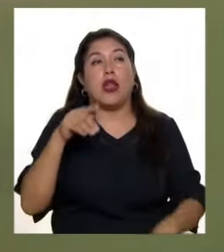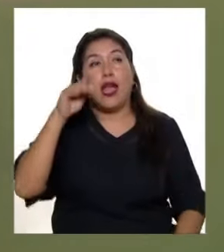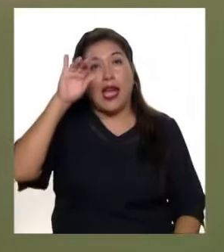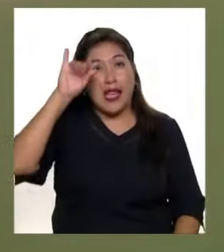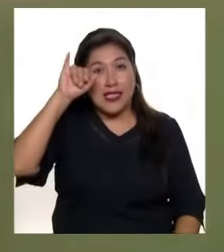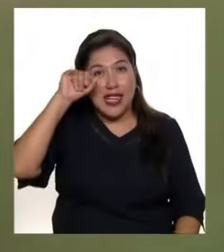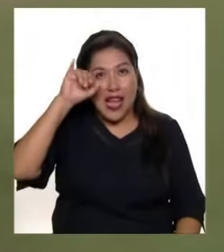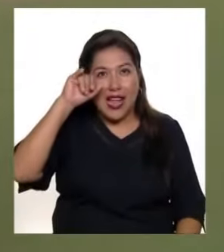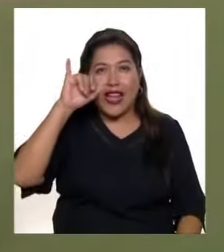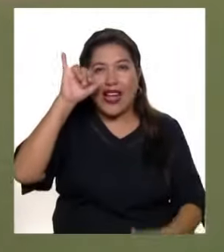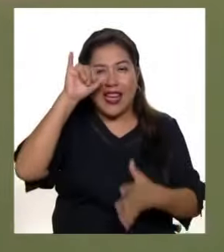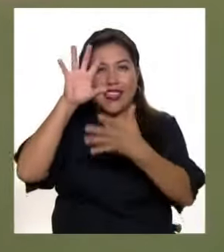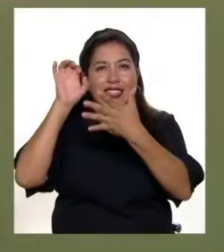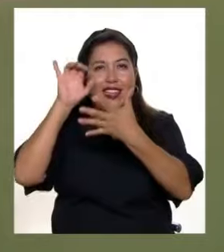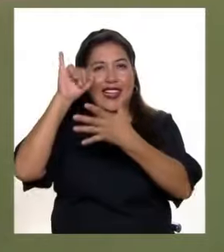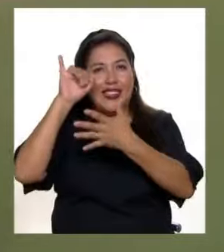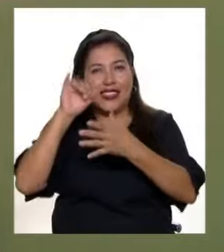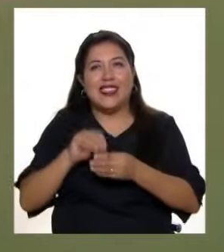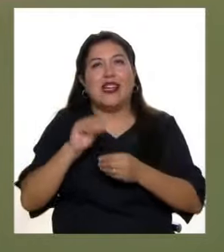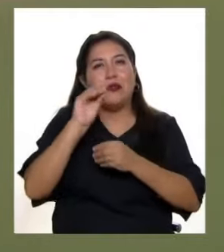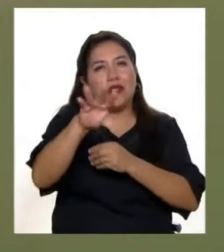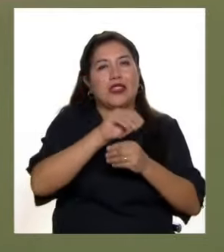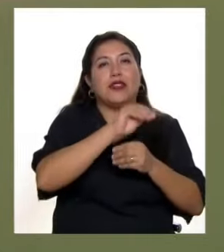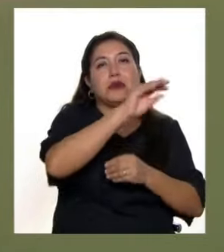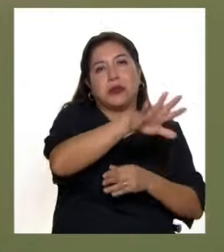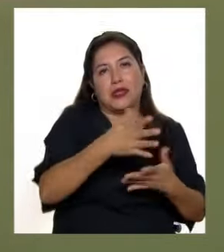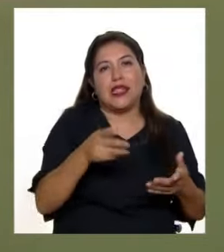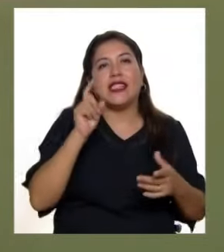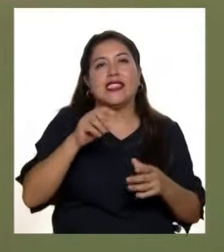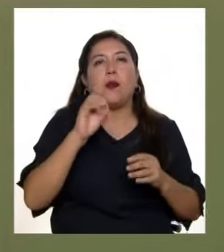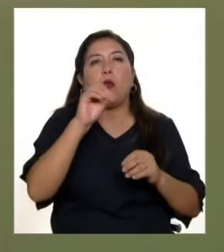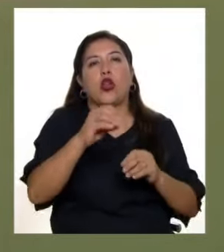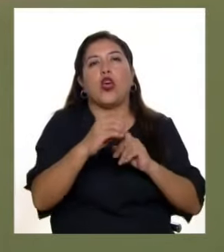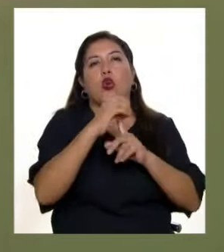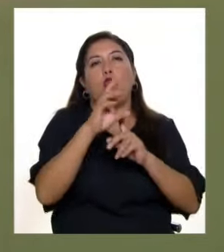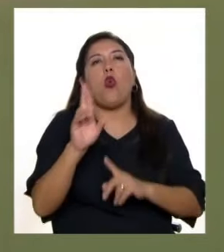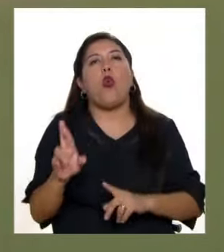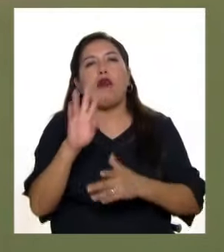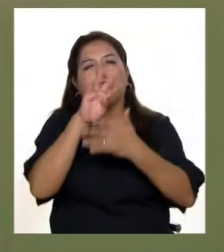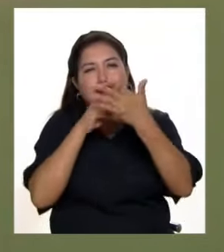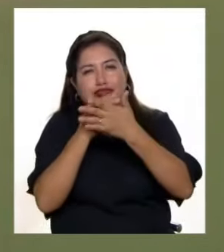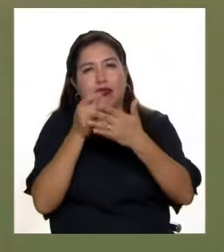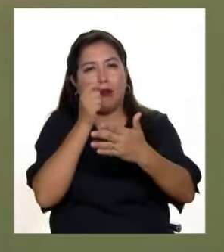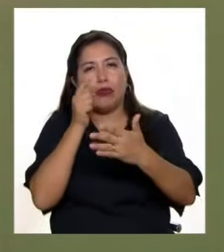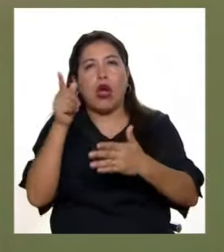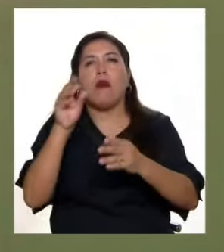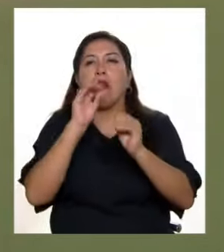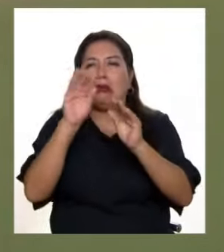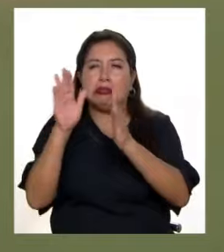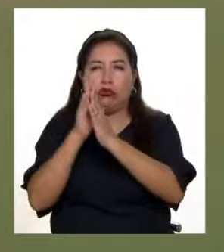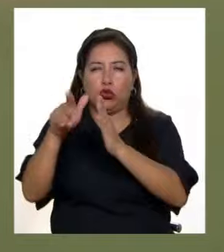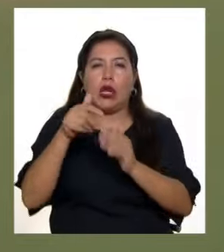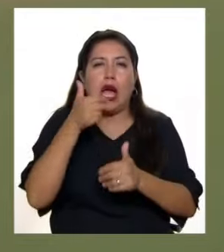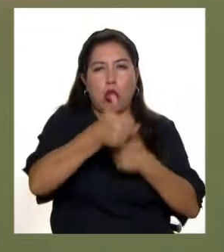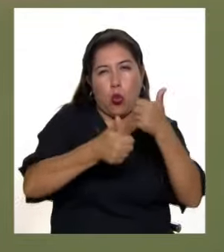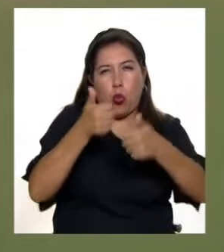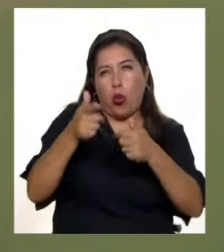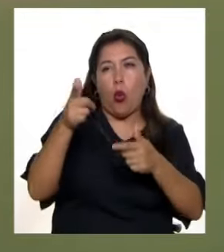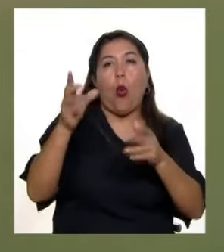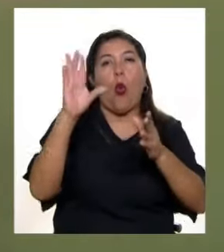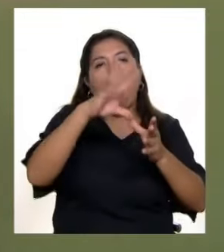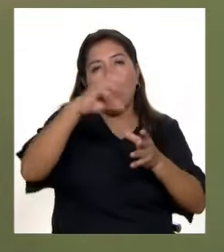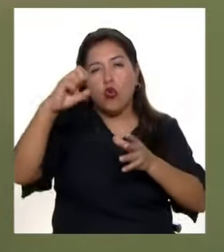Ahora todo es instagrameable. Entonces hay que tener un QR por ahí, decirle a la gente que le dé me gusta, decirle que comparta si satisface la